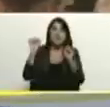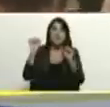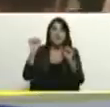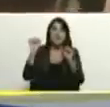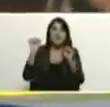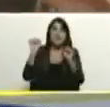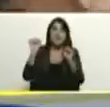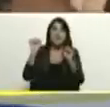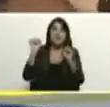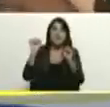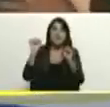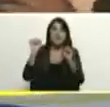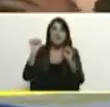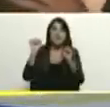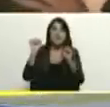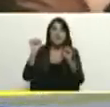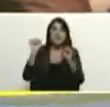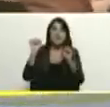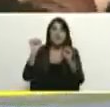Y se congregaron aquí.